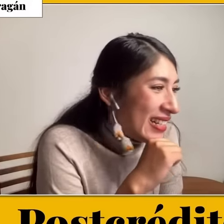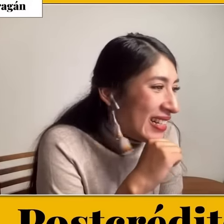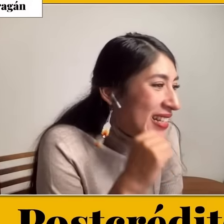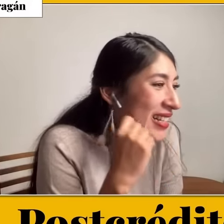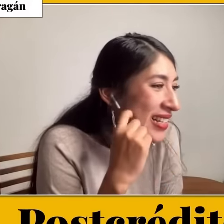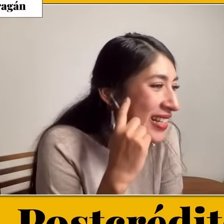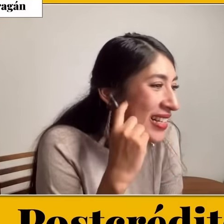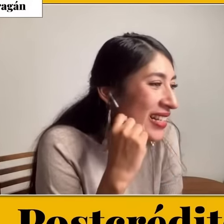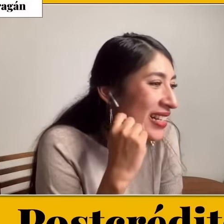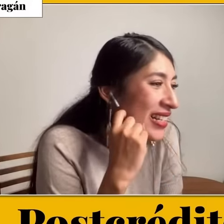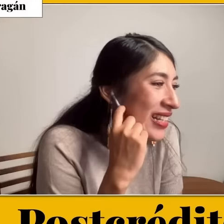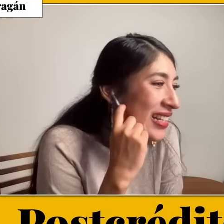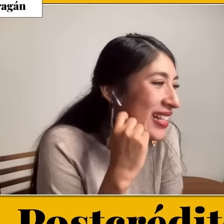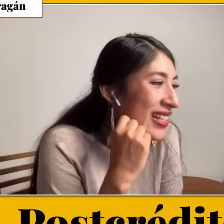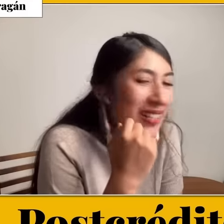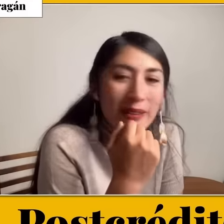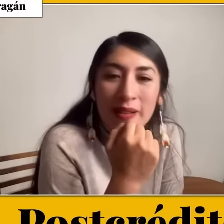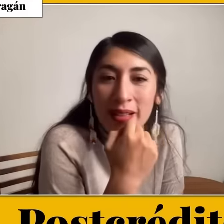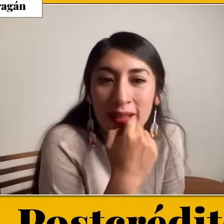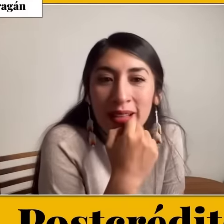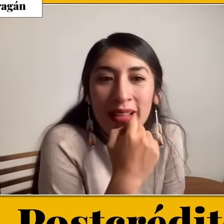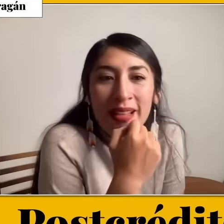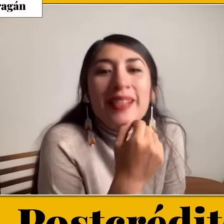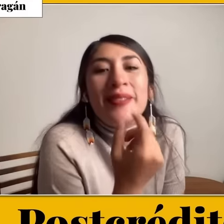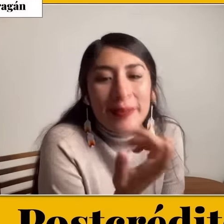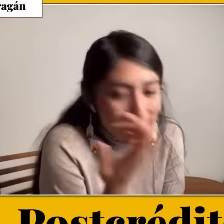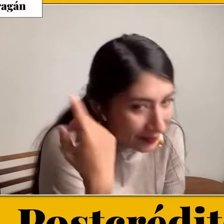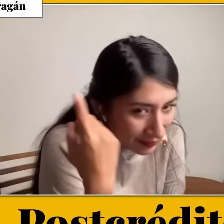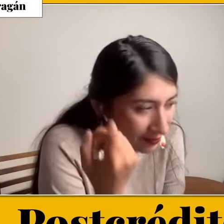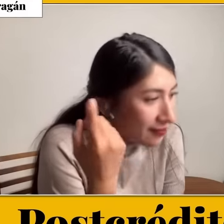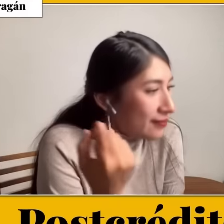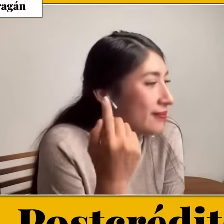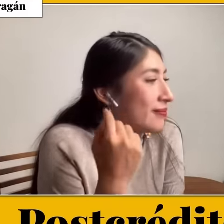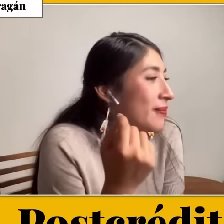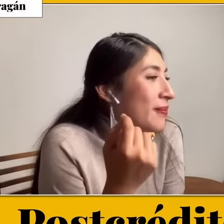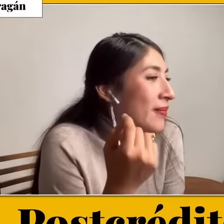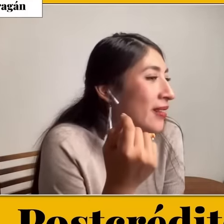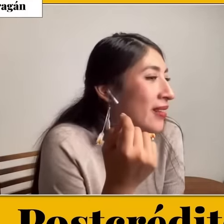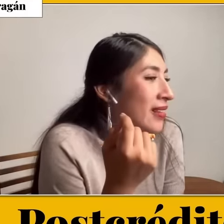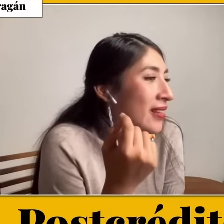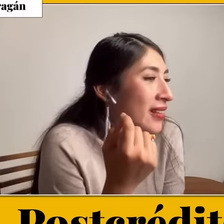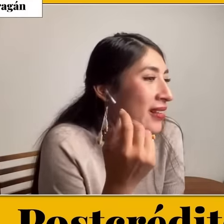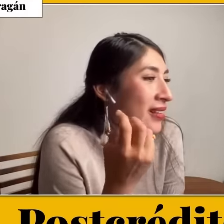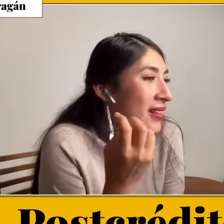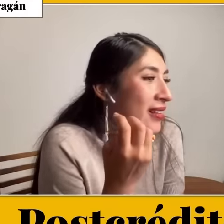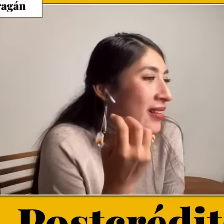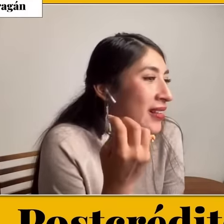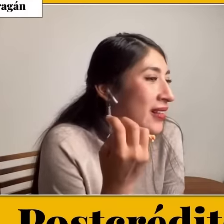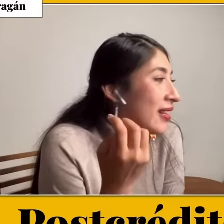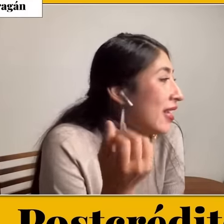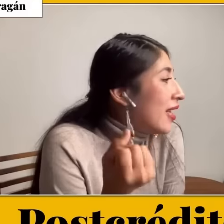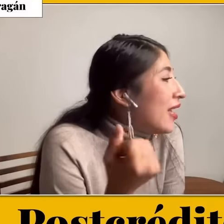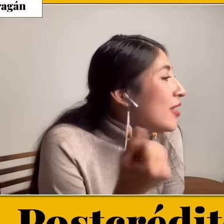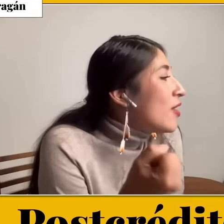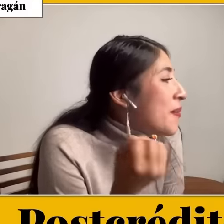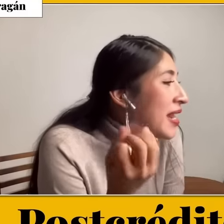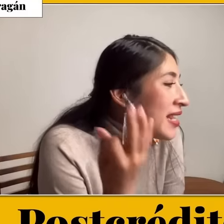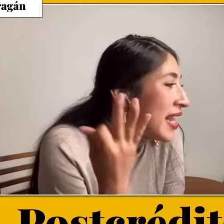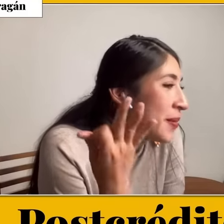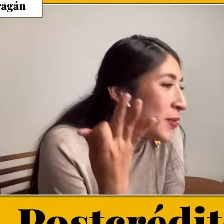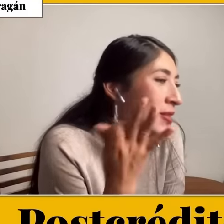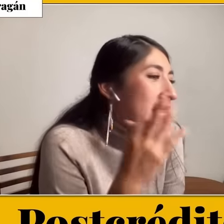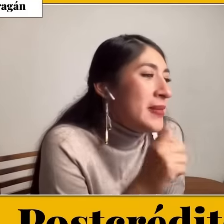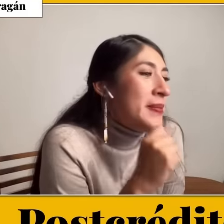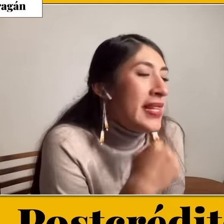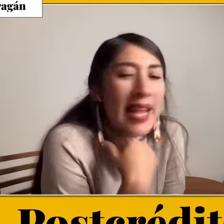por tener corazón de pollo venir a hacer postcréditos con ustedes que de exhibida Y todavía